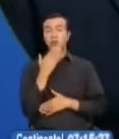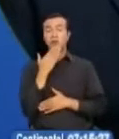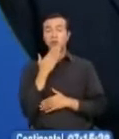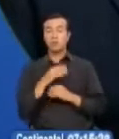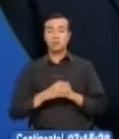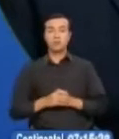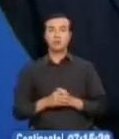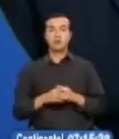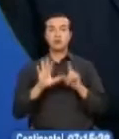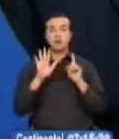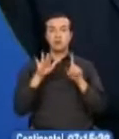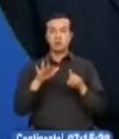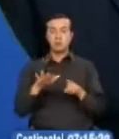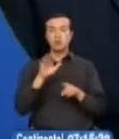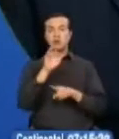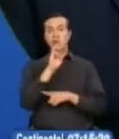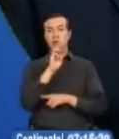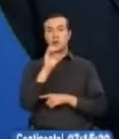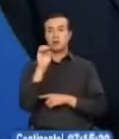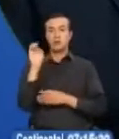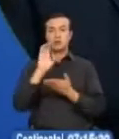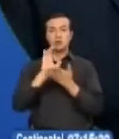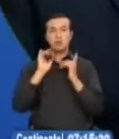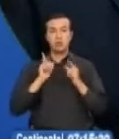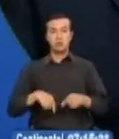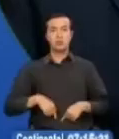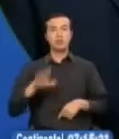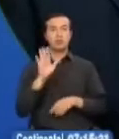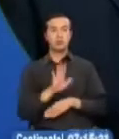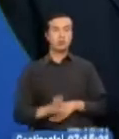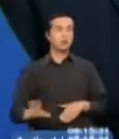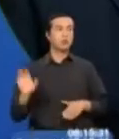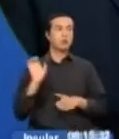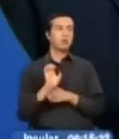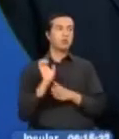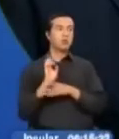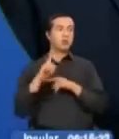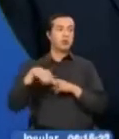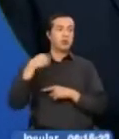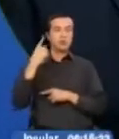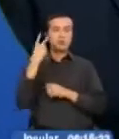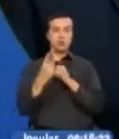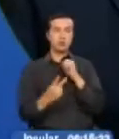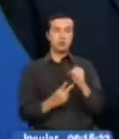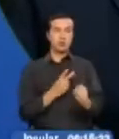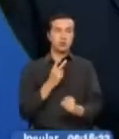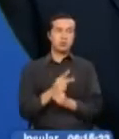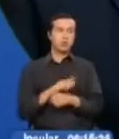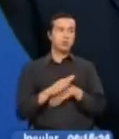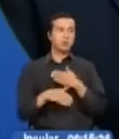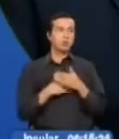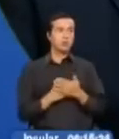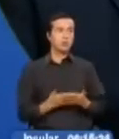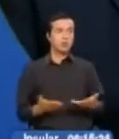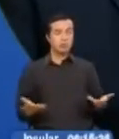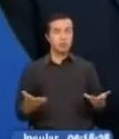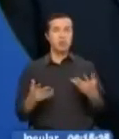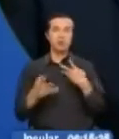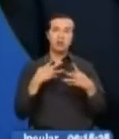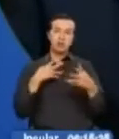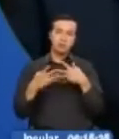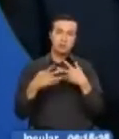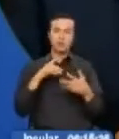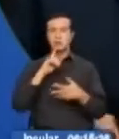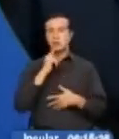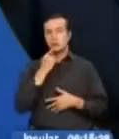6 mil 600 centros de salud a nivel nacional para los próximos dos años decir puestos de incentivos transparencia